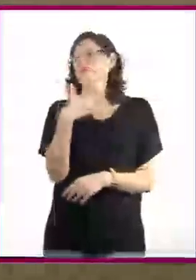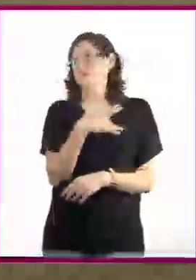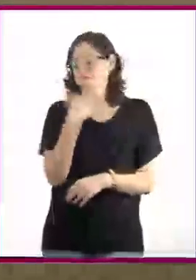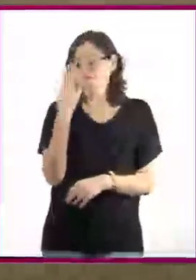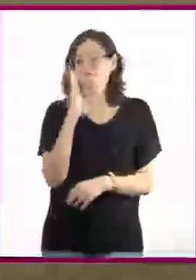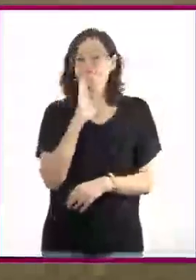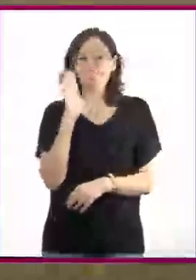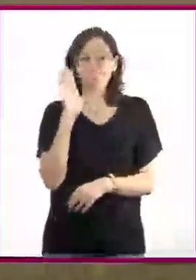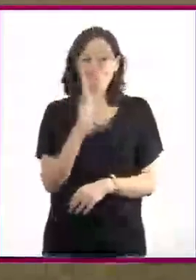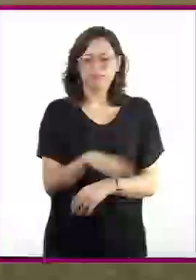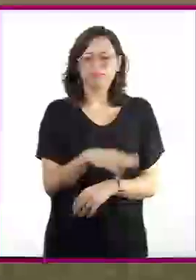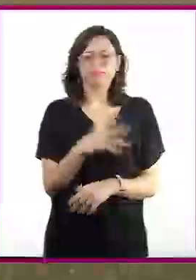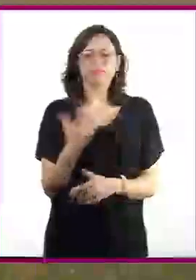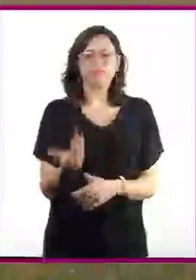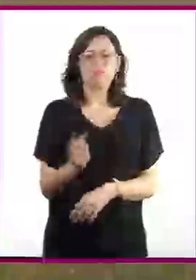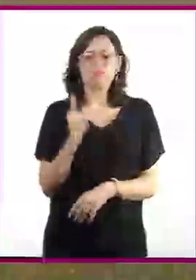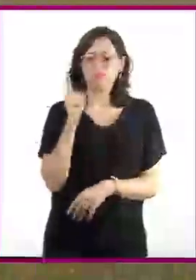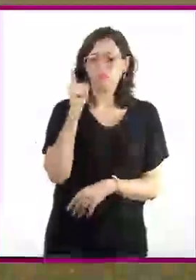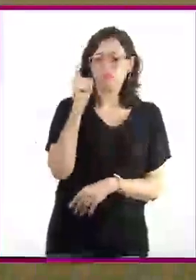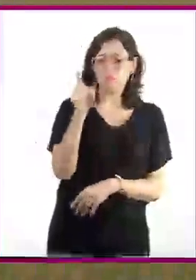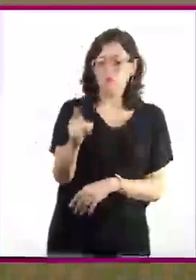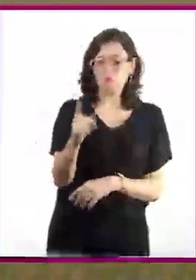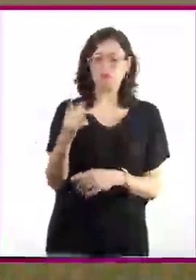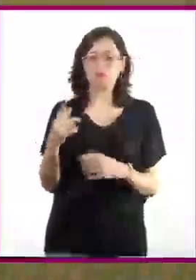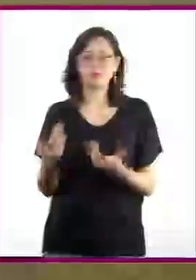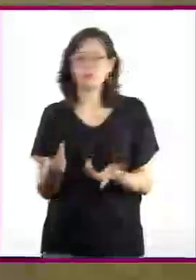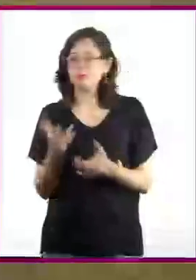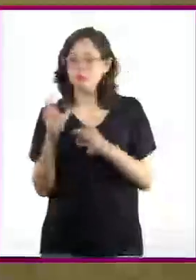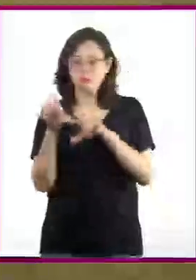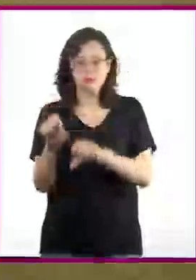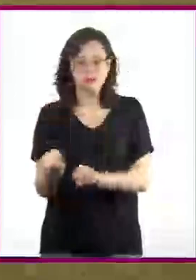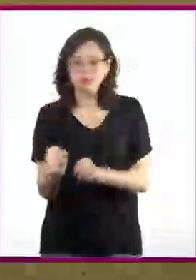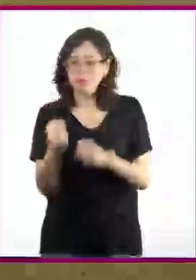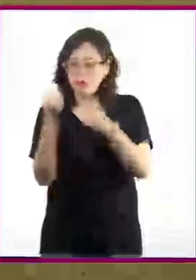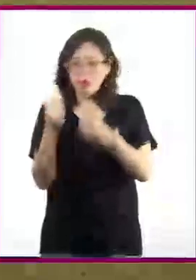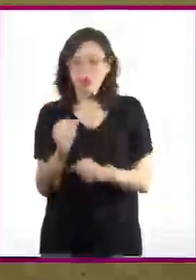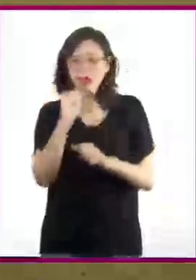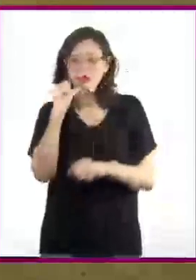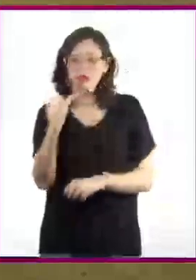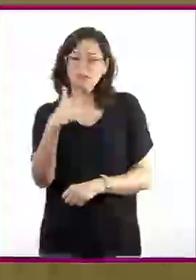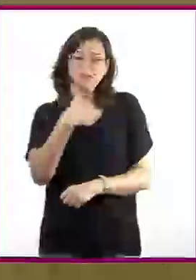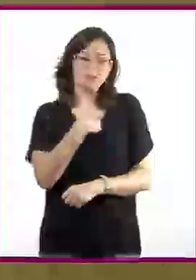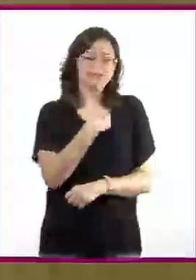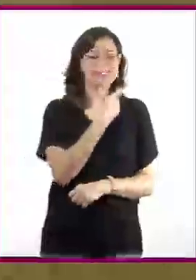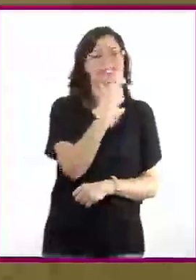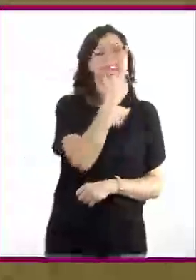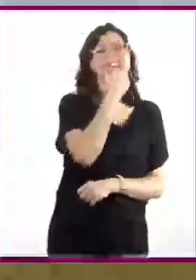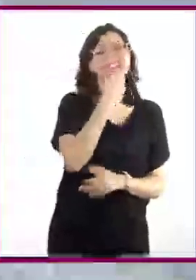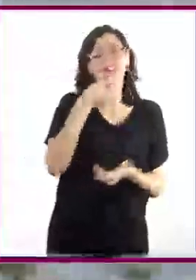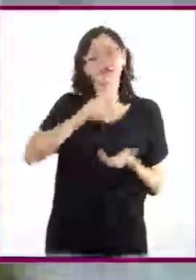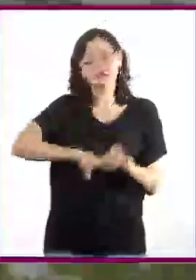que ni en ti siquiera habré seguro. Voy entre pena y pena sonriendo.